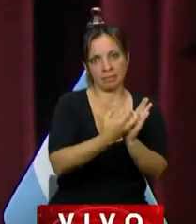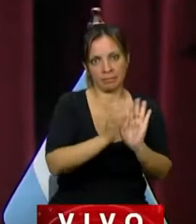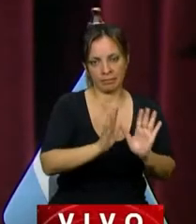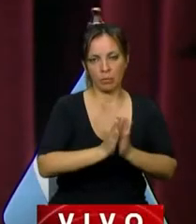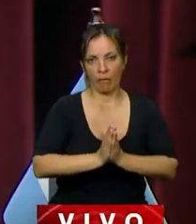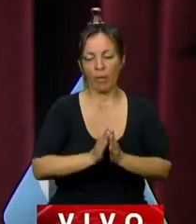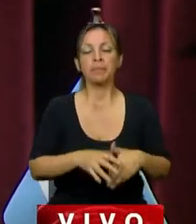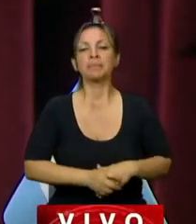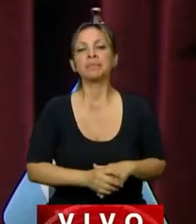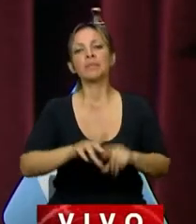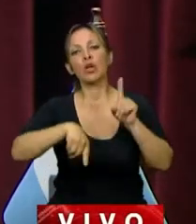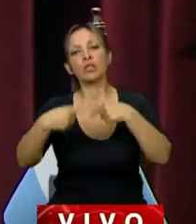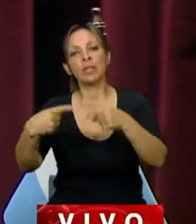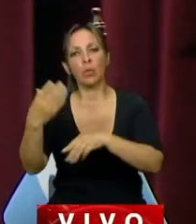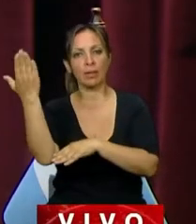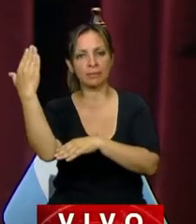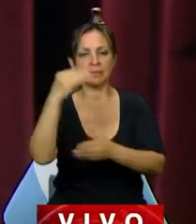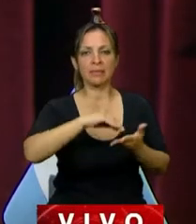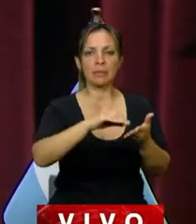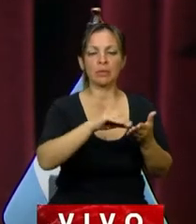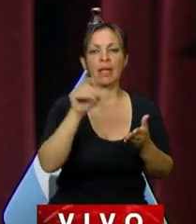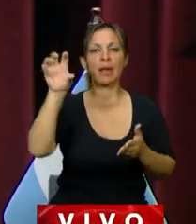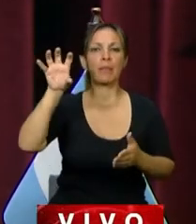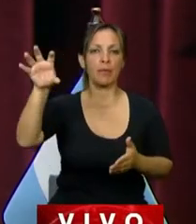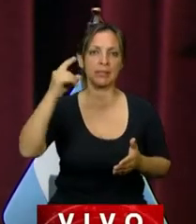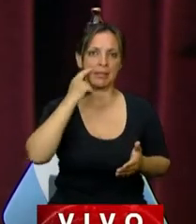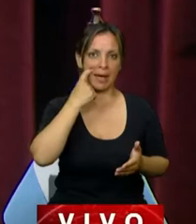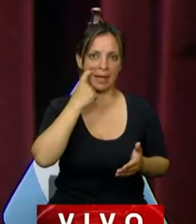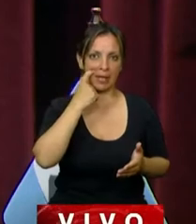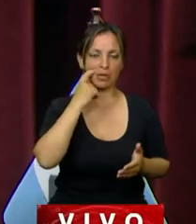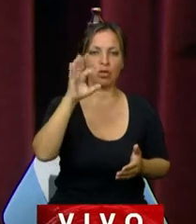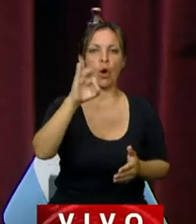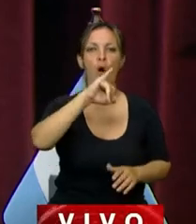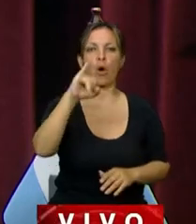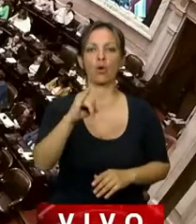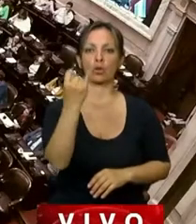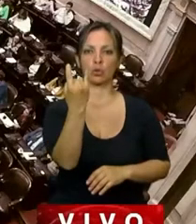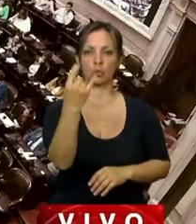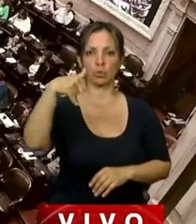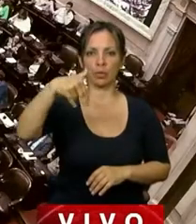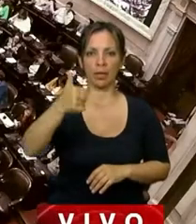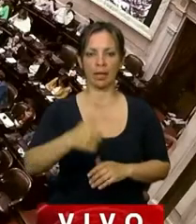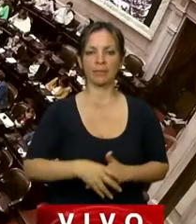Continúa en el uso de la palabra la diputada por la provincia de Entre Ríos, Blanca Osuna.